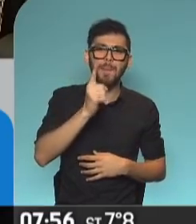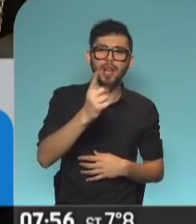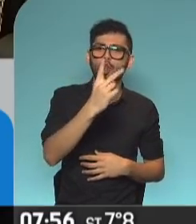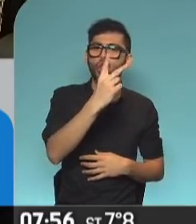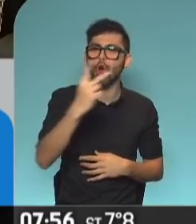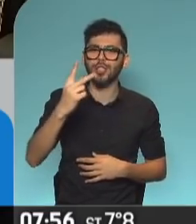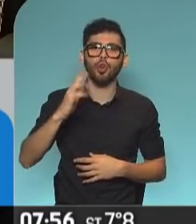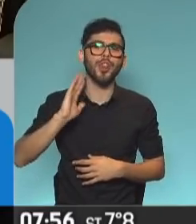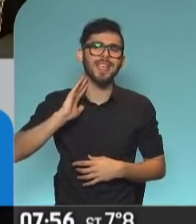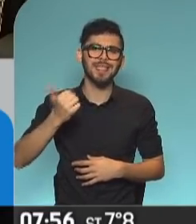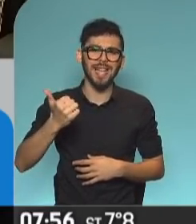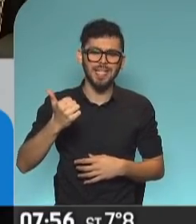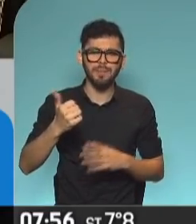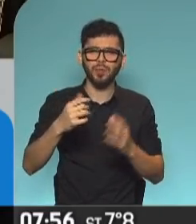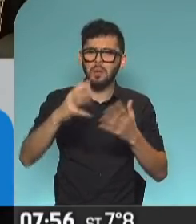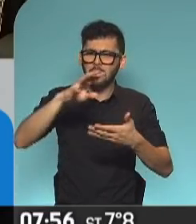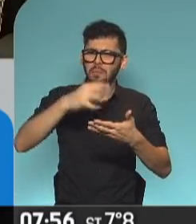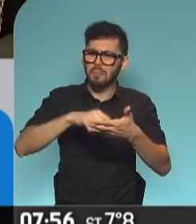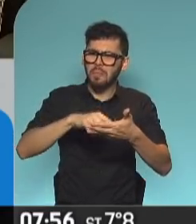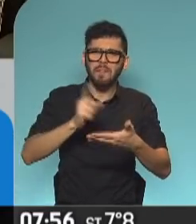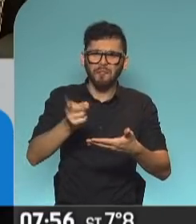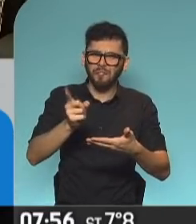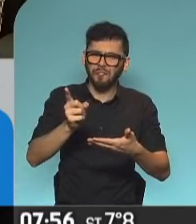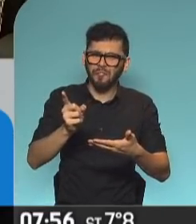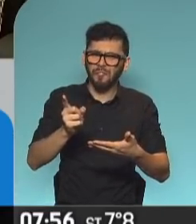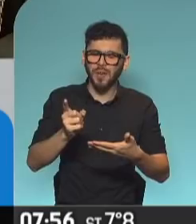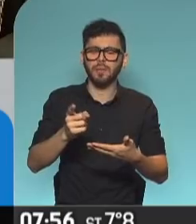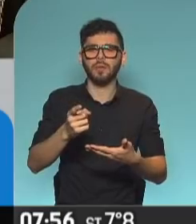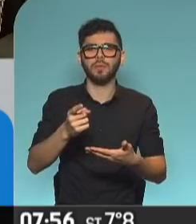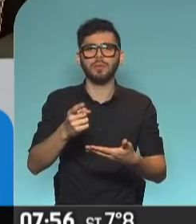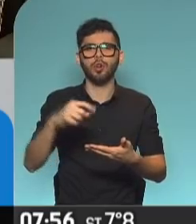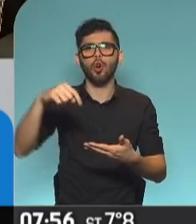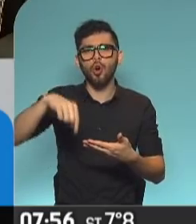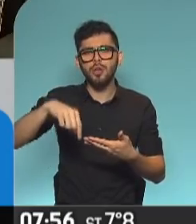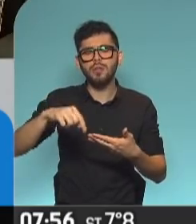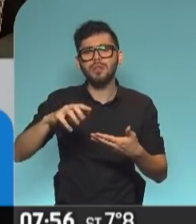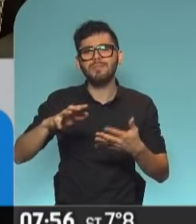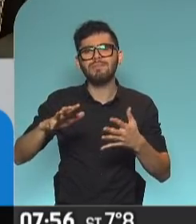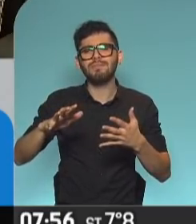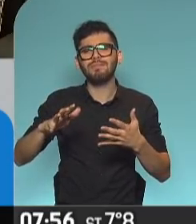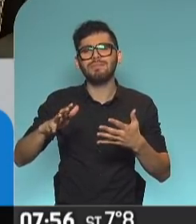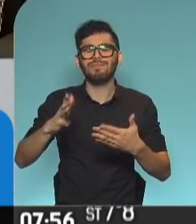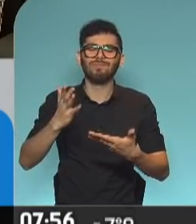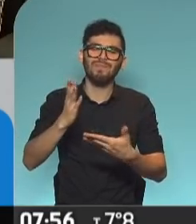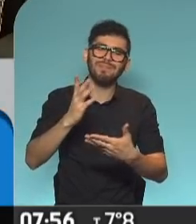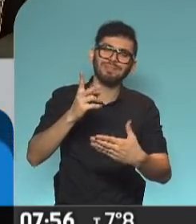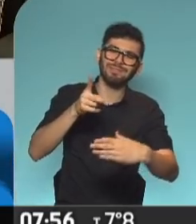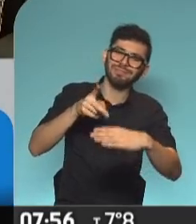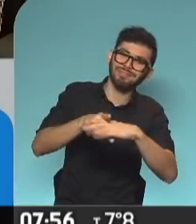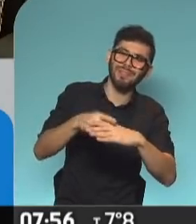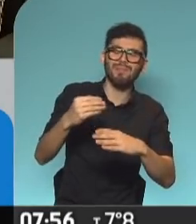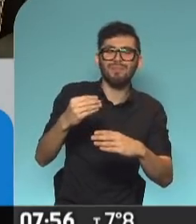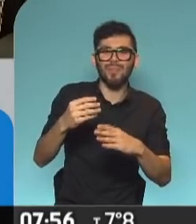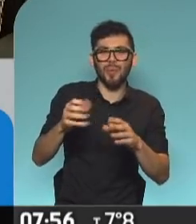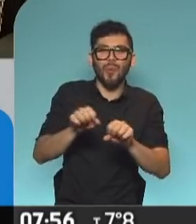26.216, y es un programa que está vigente. Hoy en día estamos llevándolo a cabo parcialmente por las restricciones de la pandemia y de la